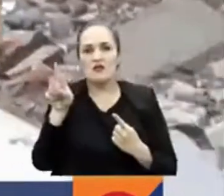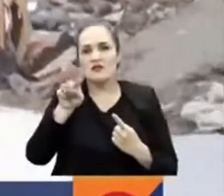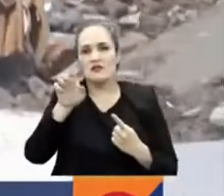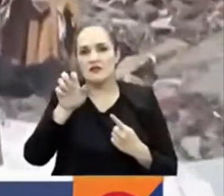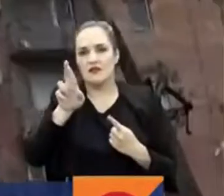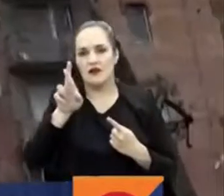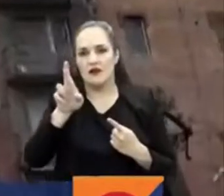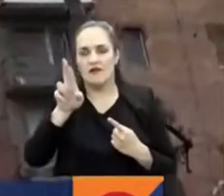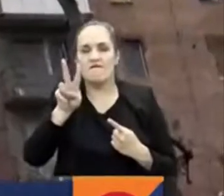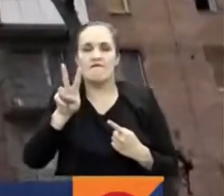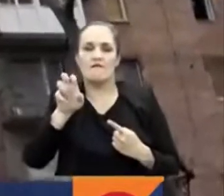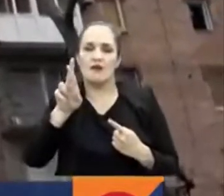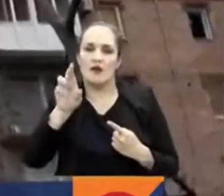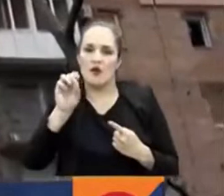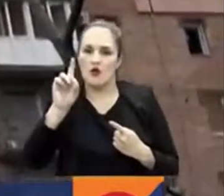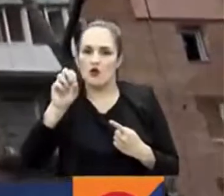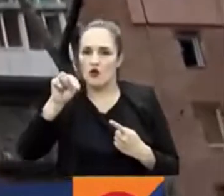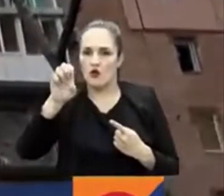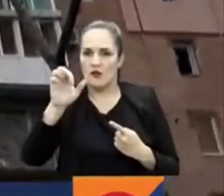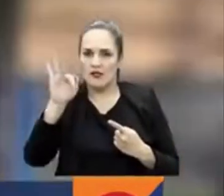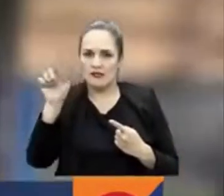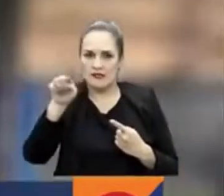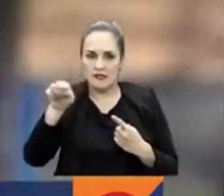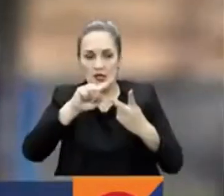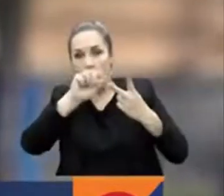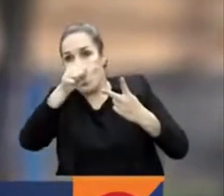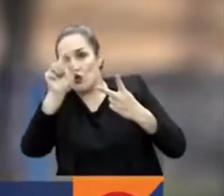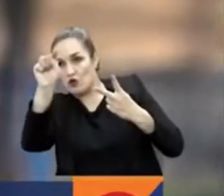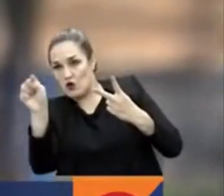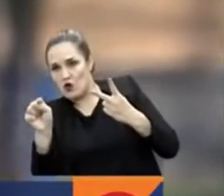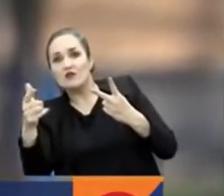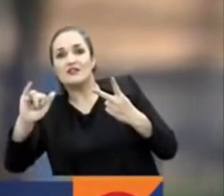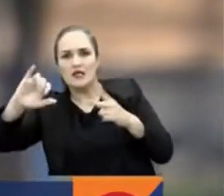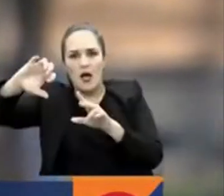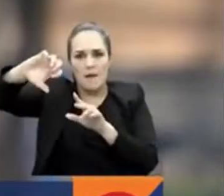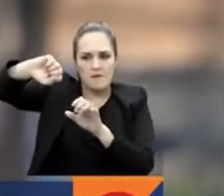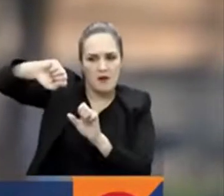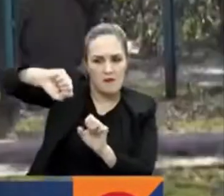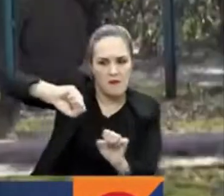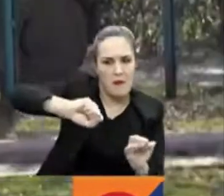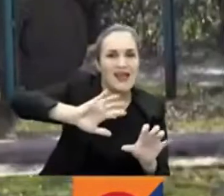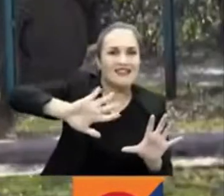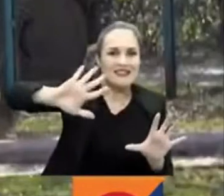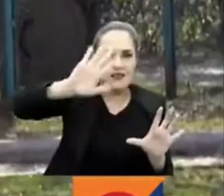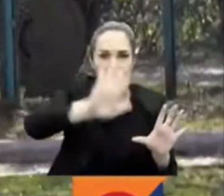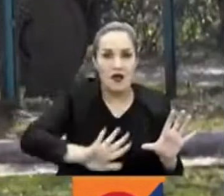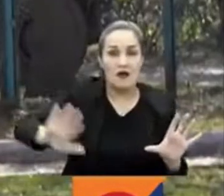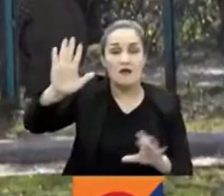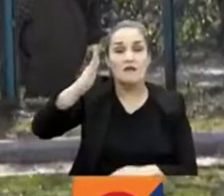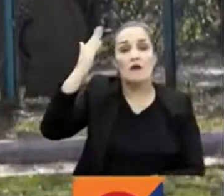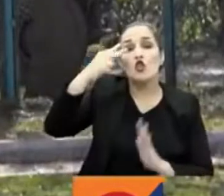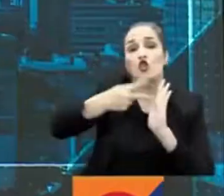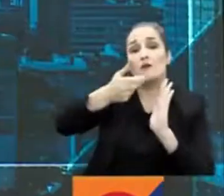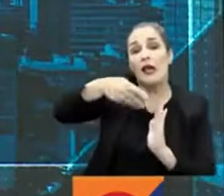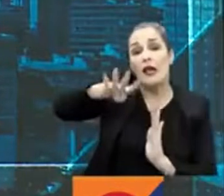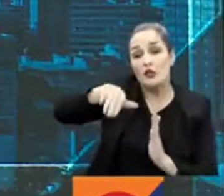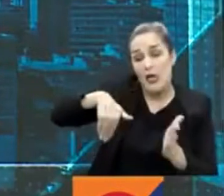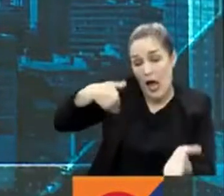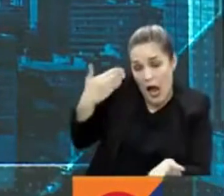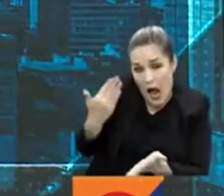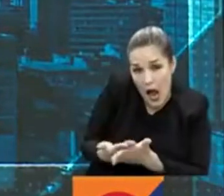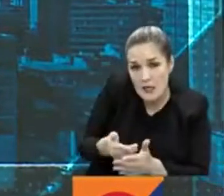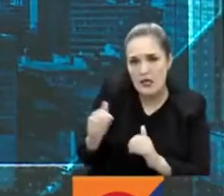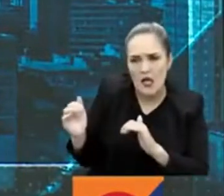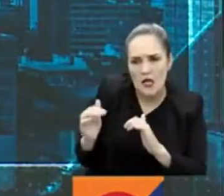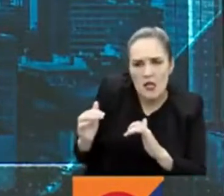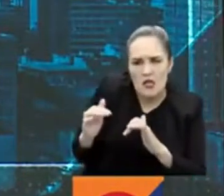industriales y estratégicas en el oriente del país, en la cuenca del Donbass, un área parcialmente controlada por los prorrusos desde 2014.